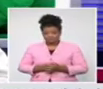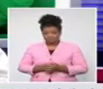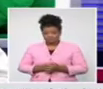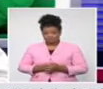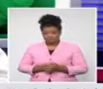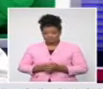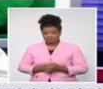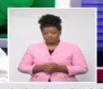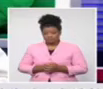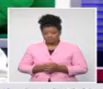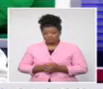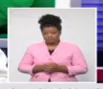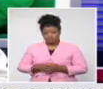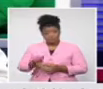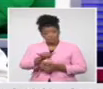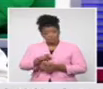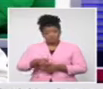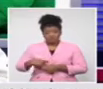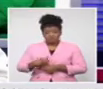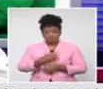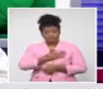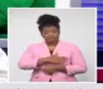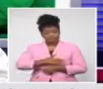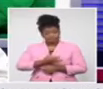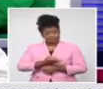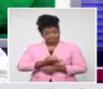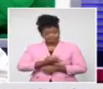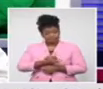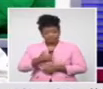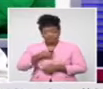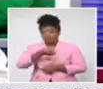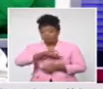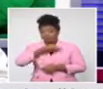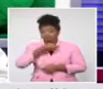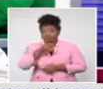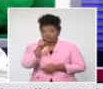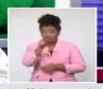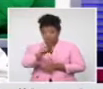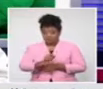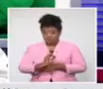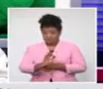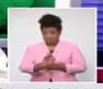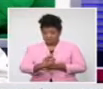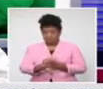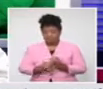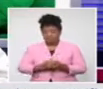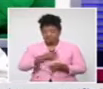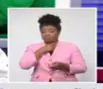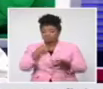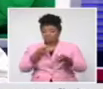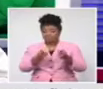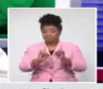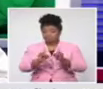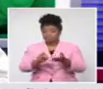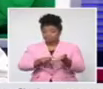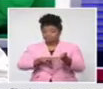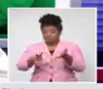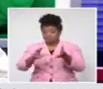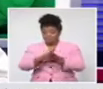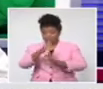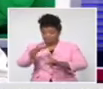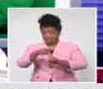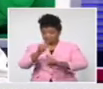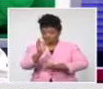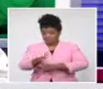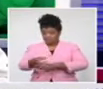mucho. Solo referirme que el paciente que fallece en la provincia de Matanzas. Era un